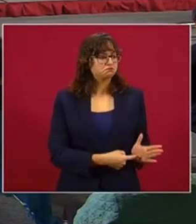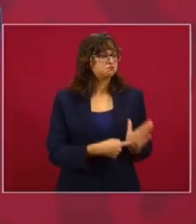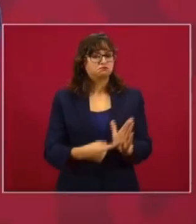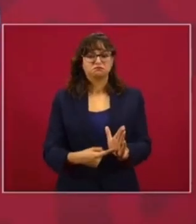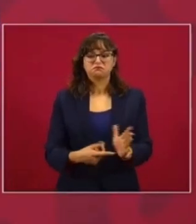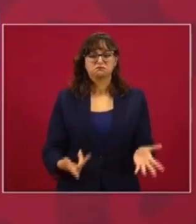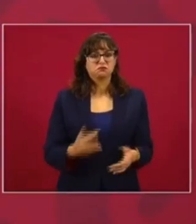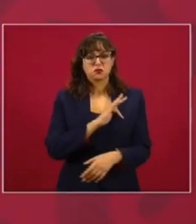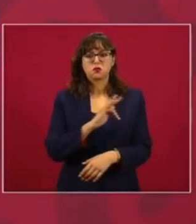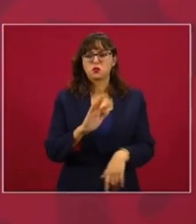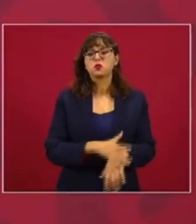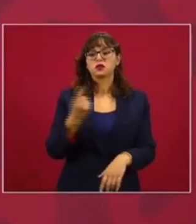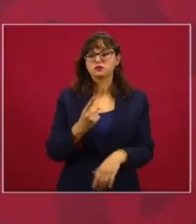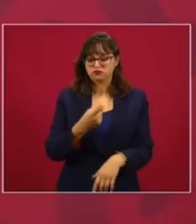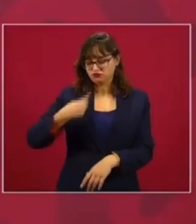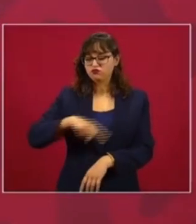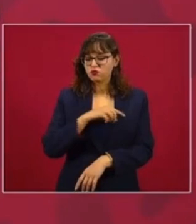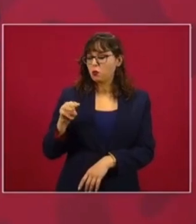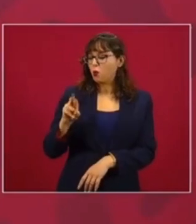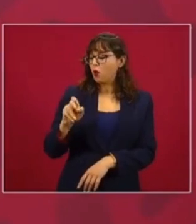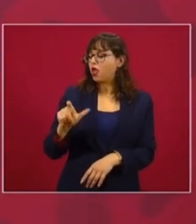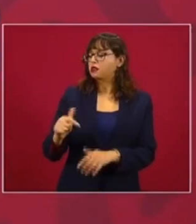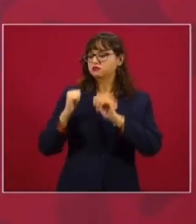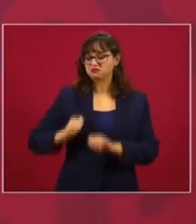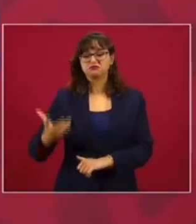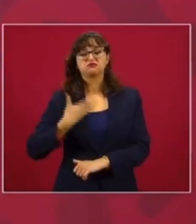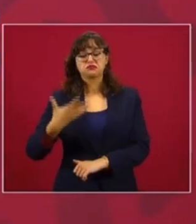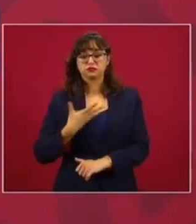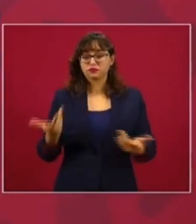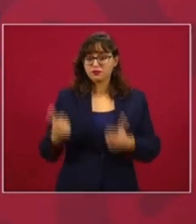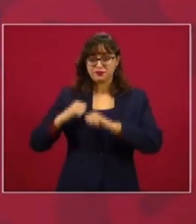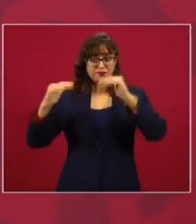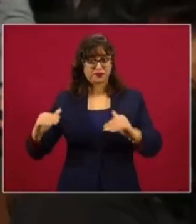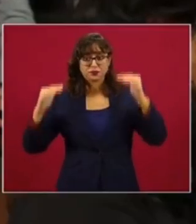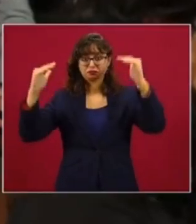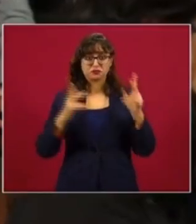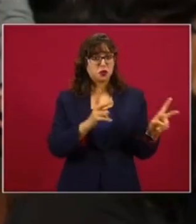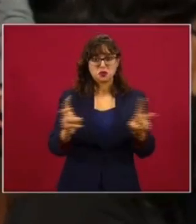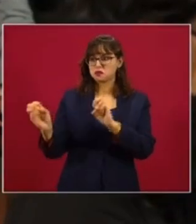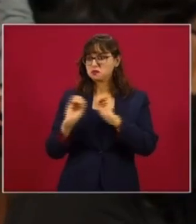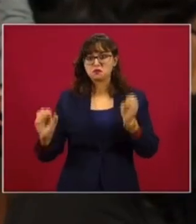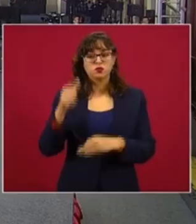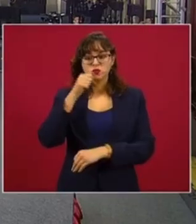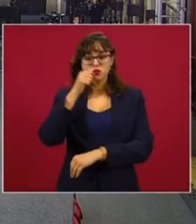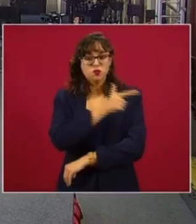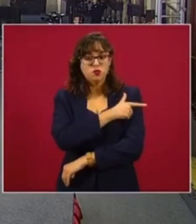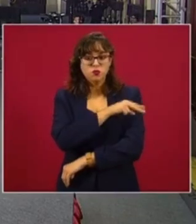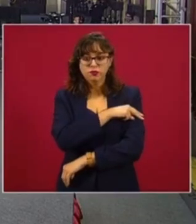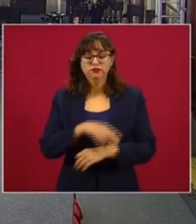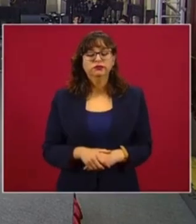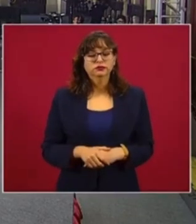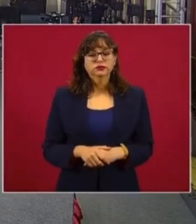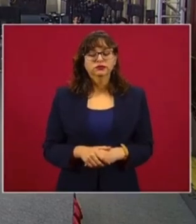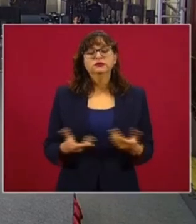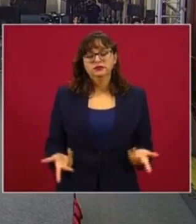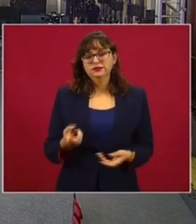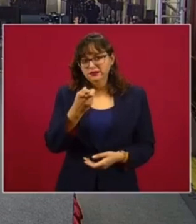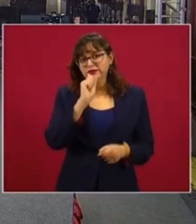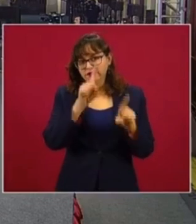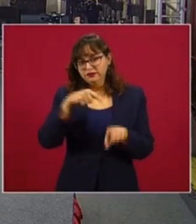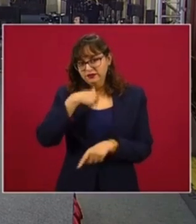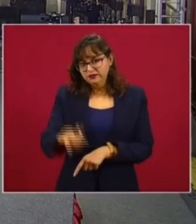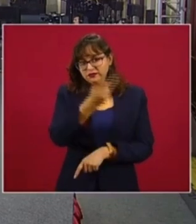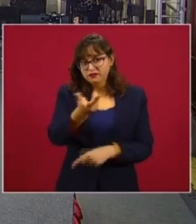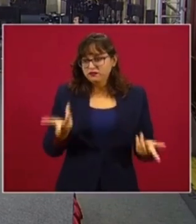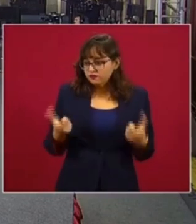no se roba arriba, se puede decir, no se permite que nadie robe. Preguntar, ¿cómo evitar la toma de